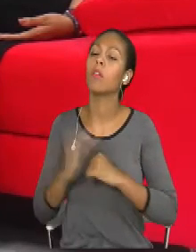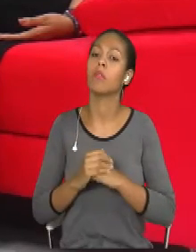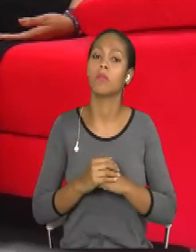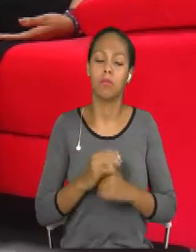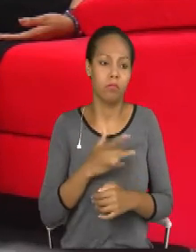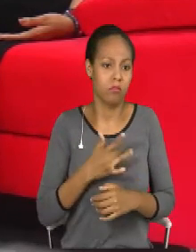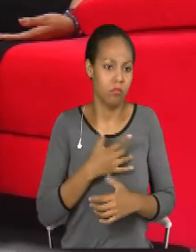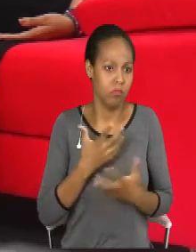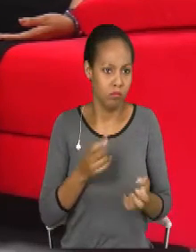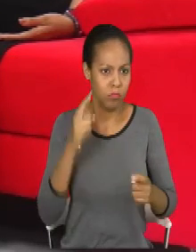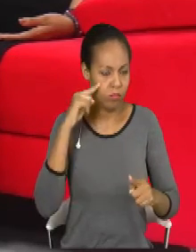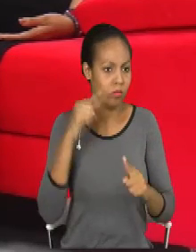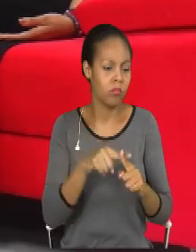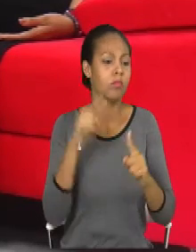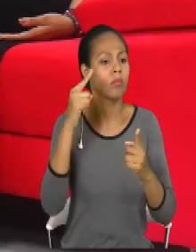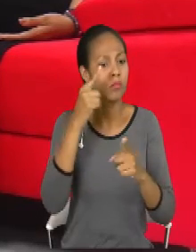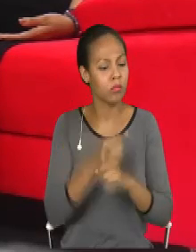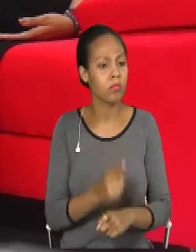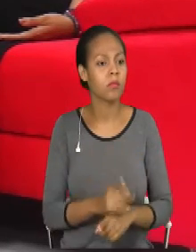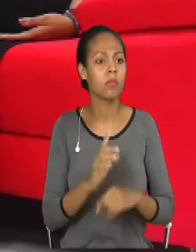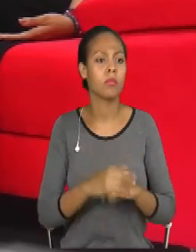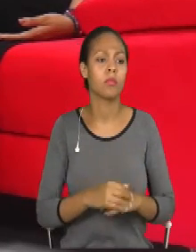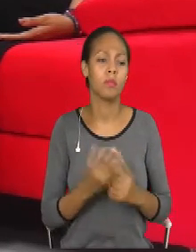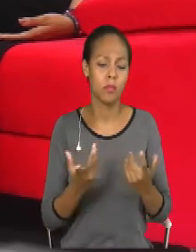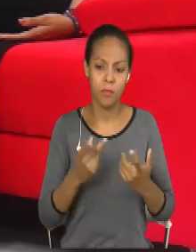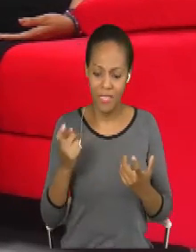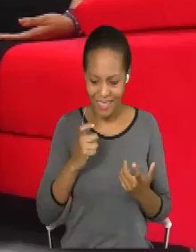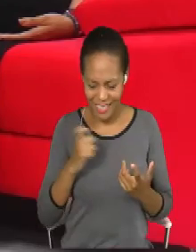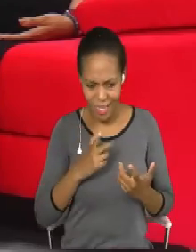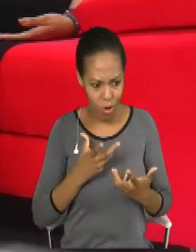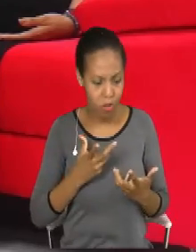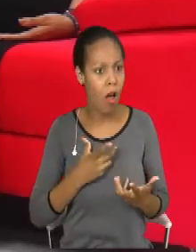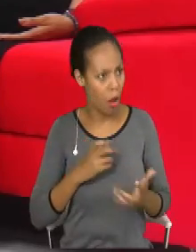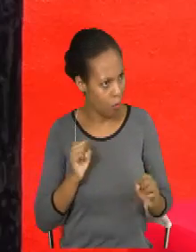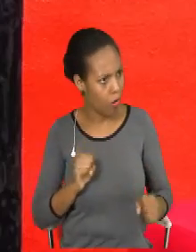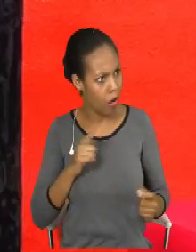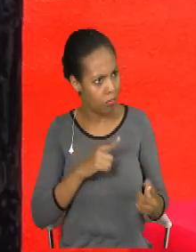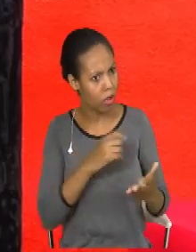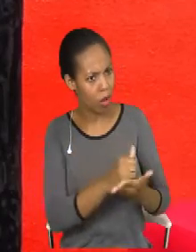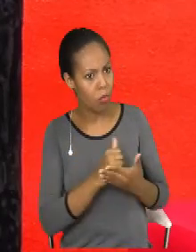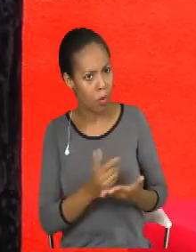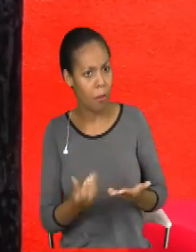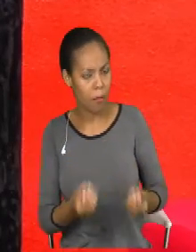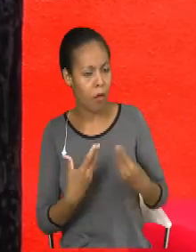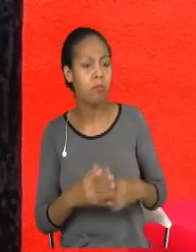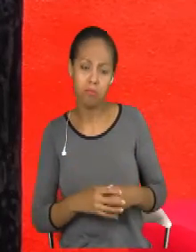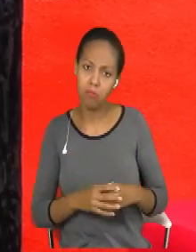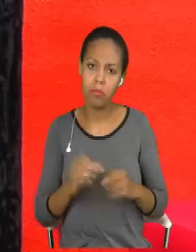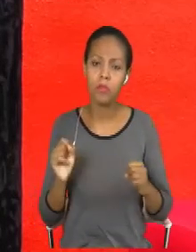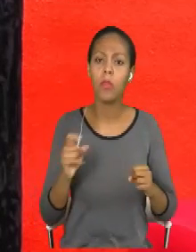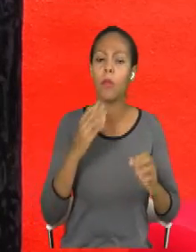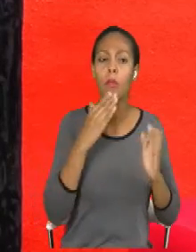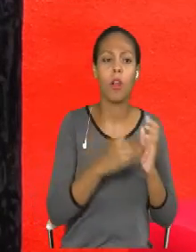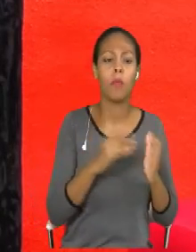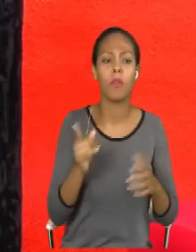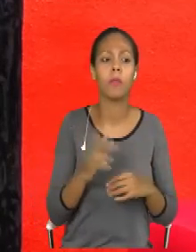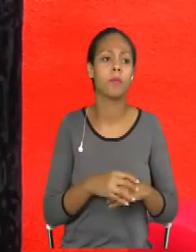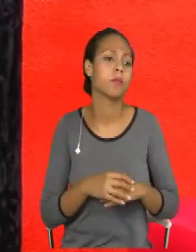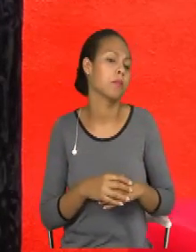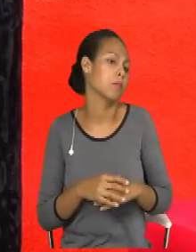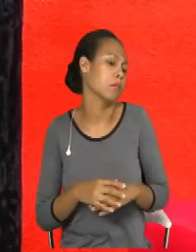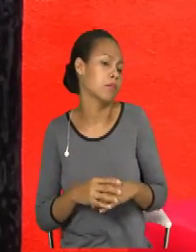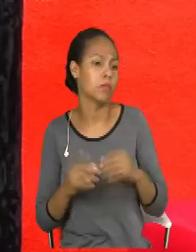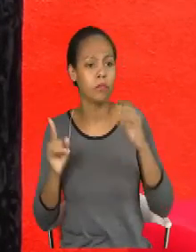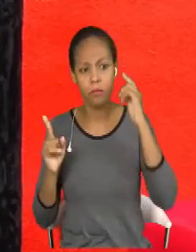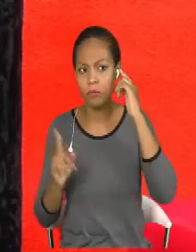espíritu y de conectar necesidades. En realidad, no siempre triunfa la idea novedosa, la idea más